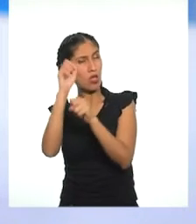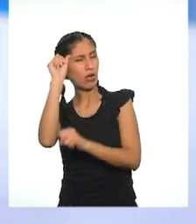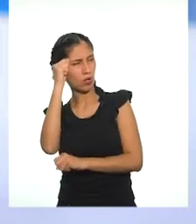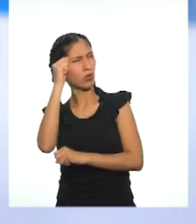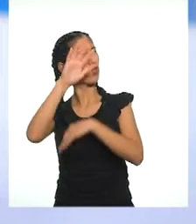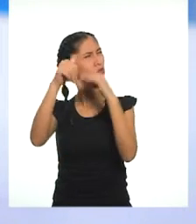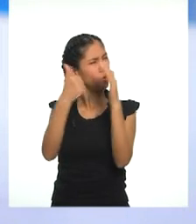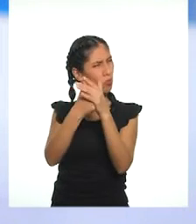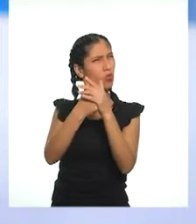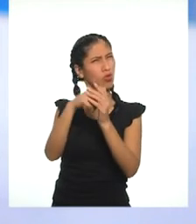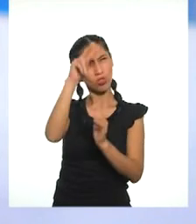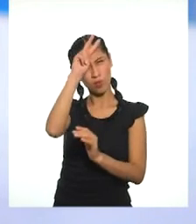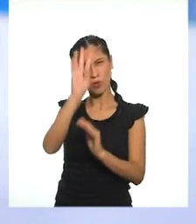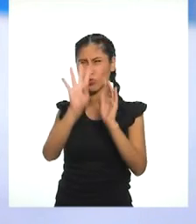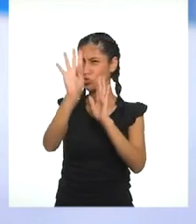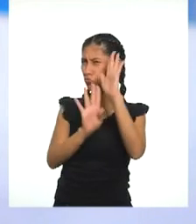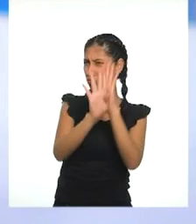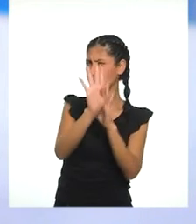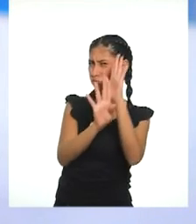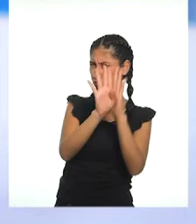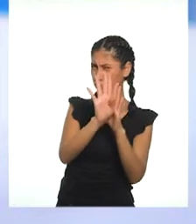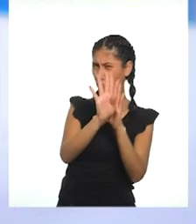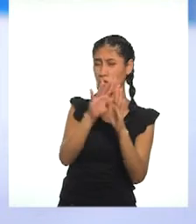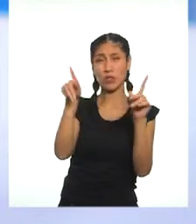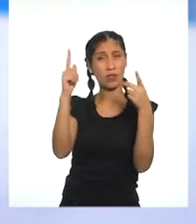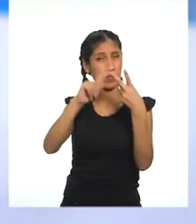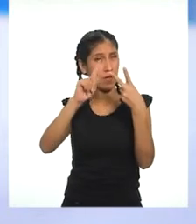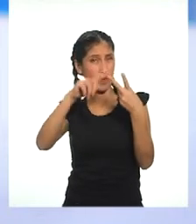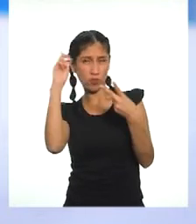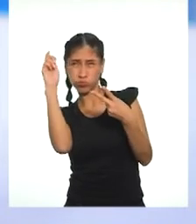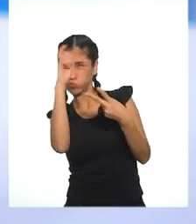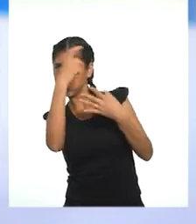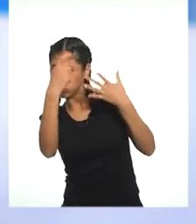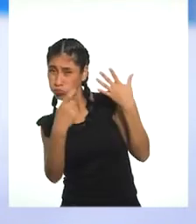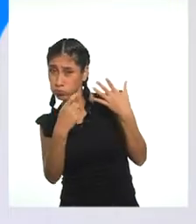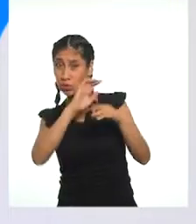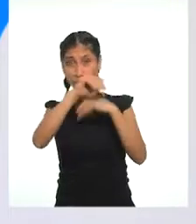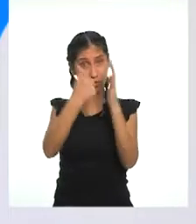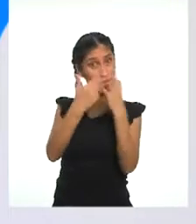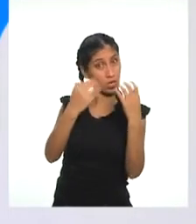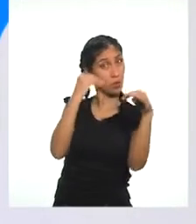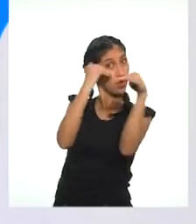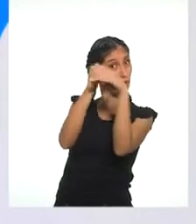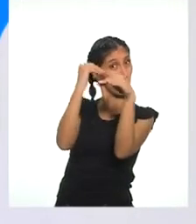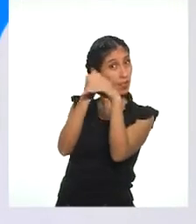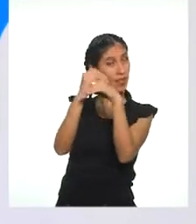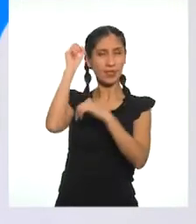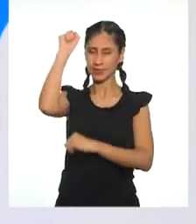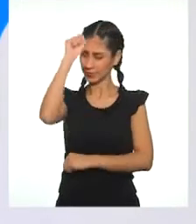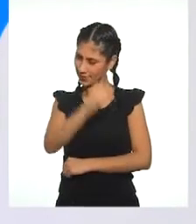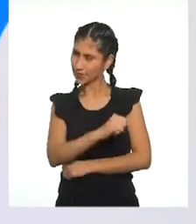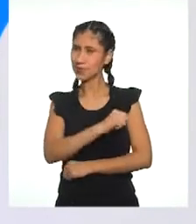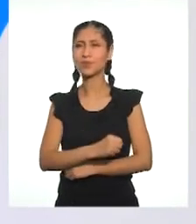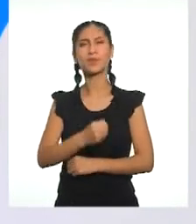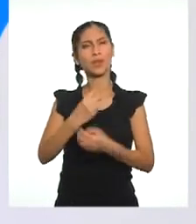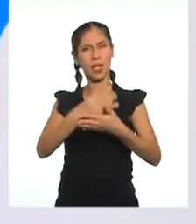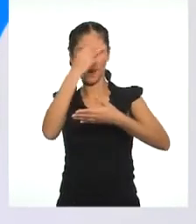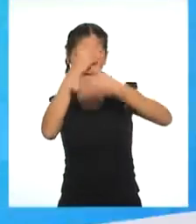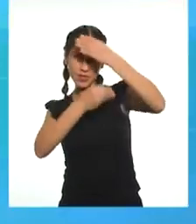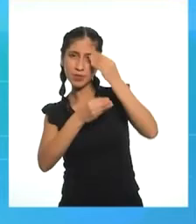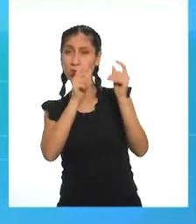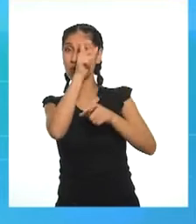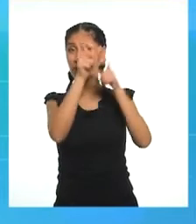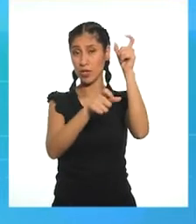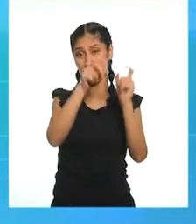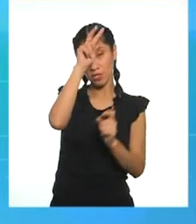desafíos que tenemos para vivir en un país con verdadera igualdad y justicia. Sí, conocimos los ideales de las peruanas y